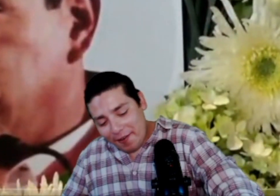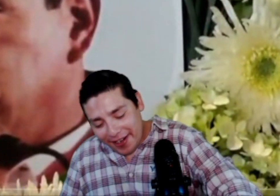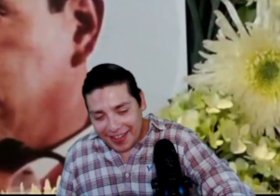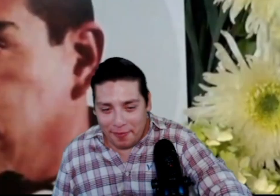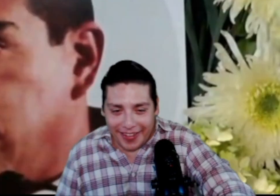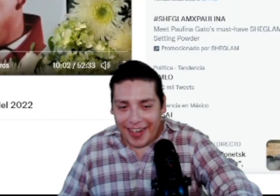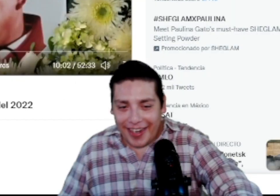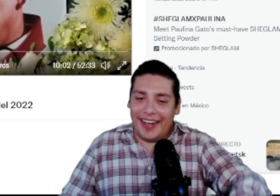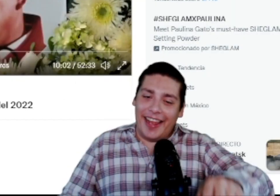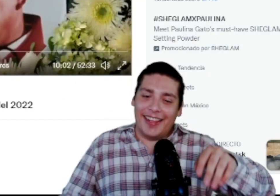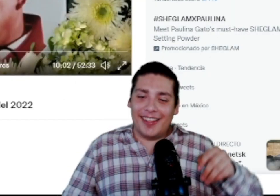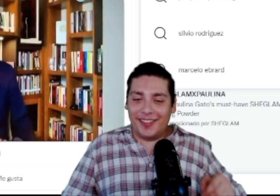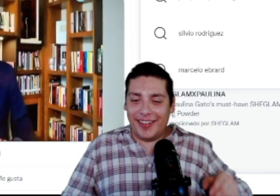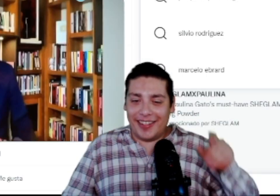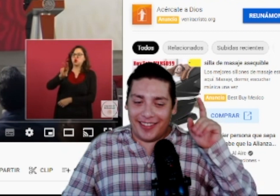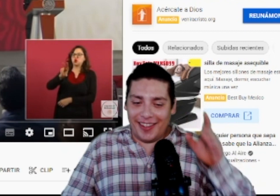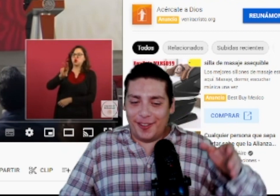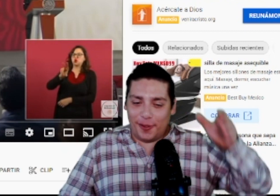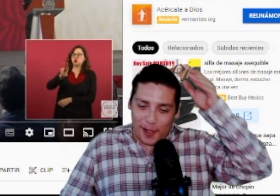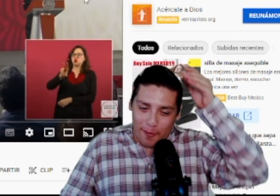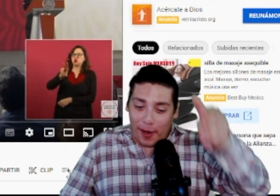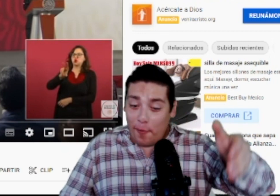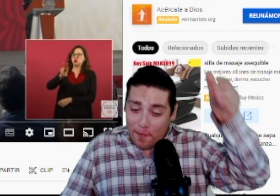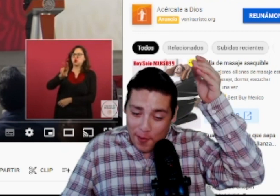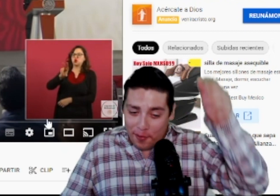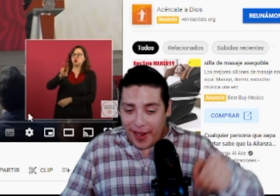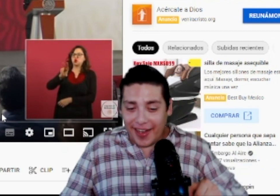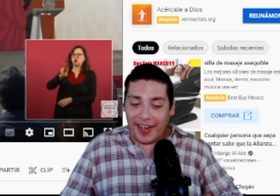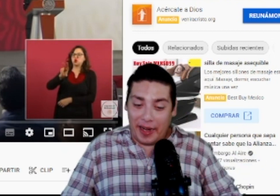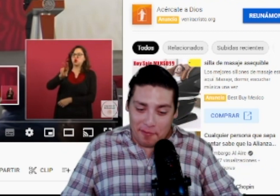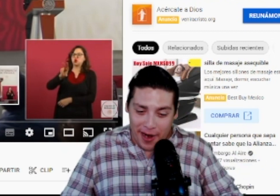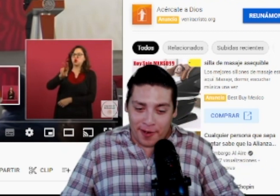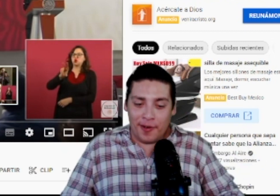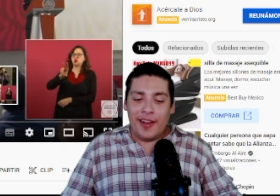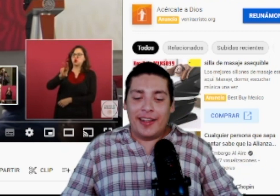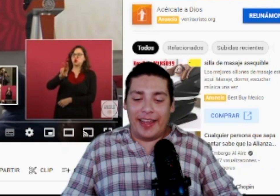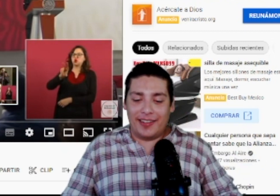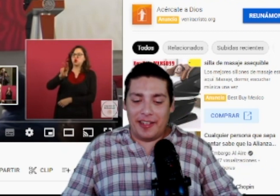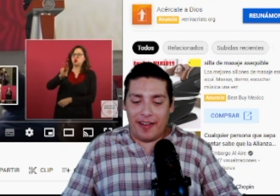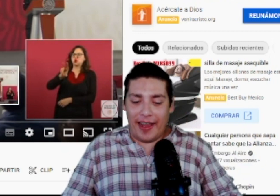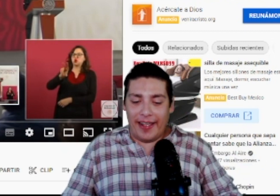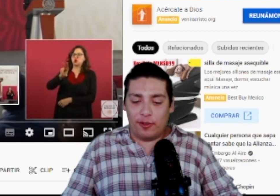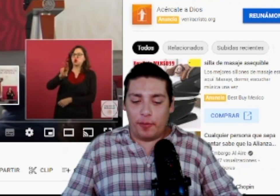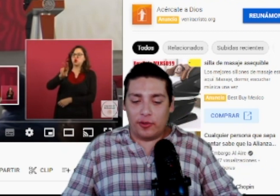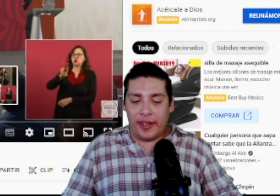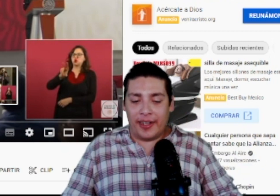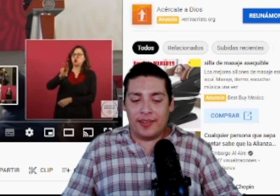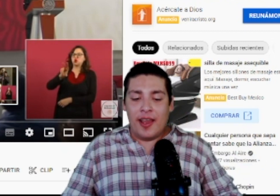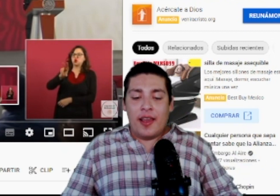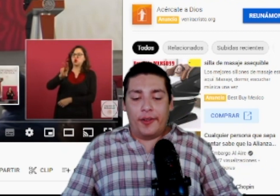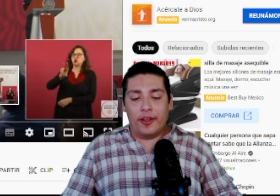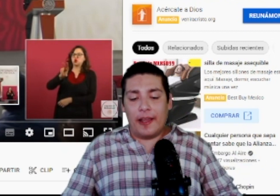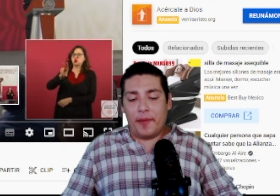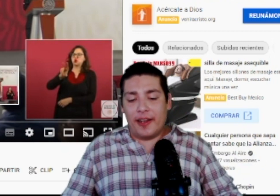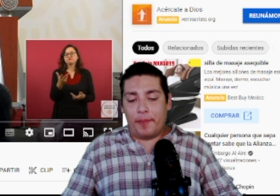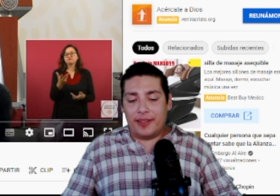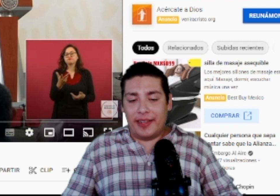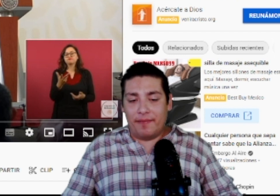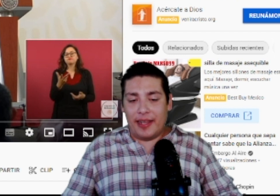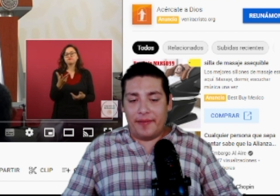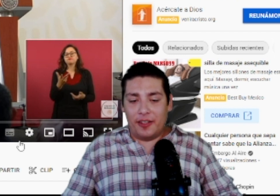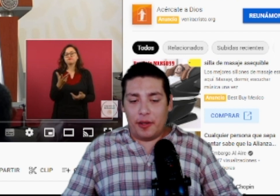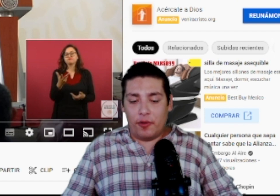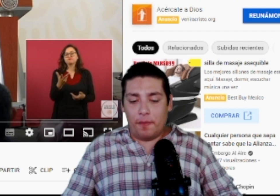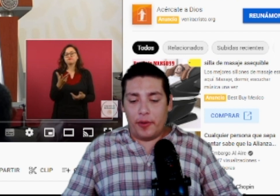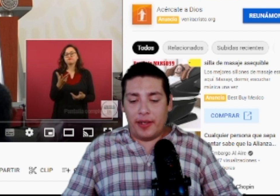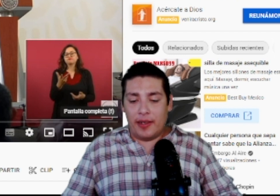está, familia, también a Laida Sansores haciendo su trabajo muy bien. Qué bueno que exhiba a esos personajes. Y hoy también el